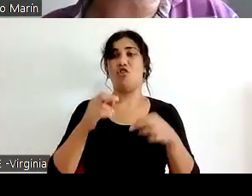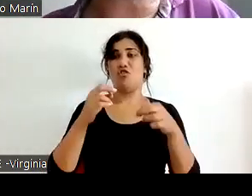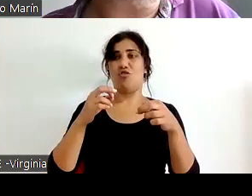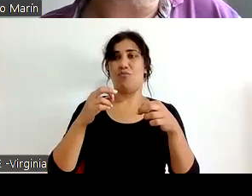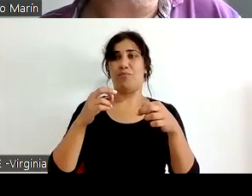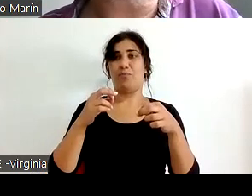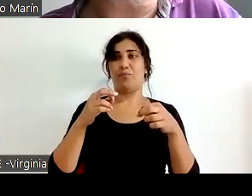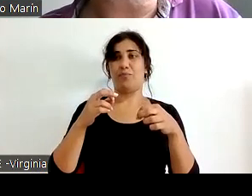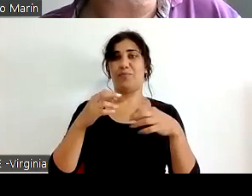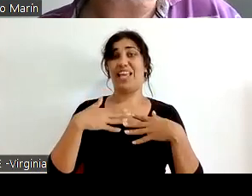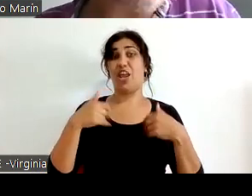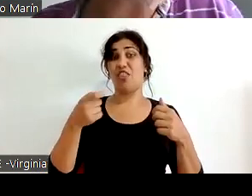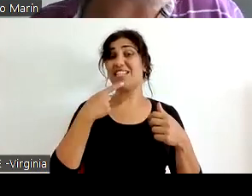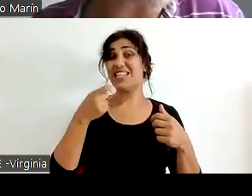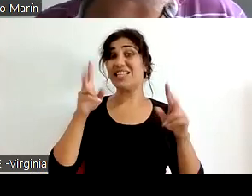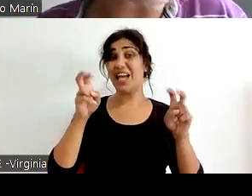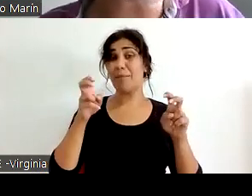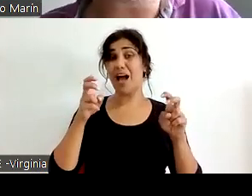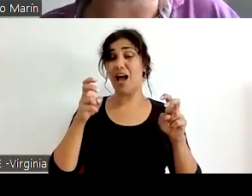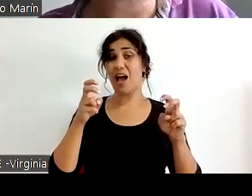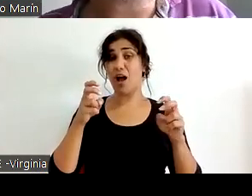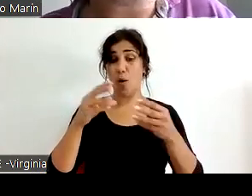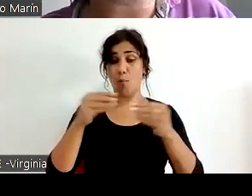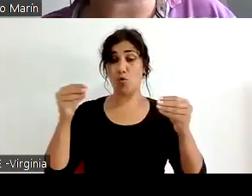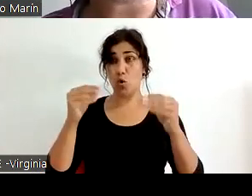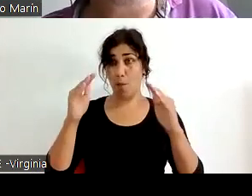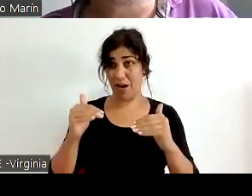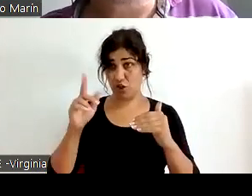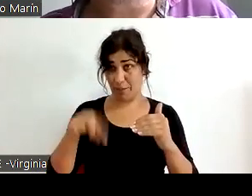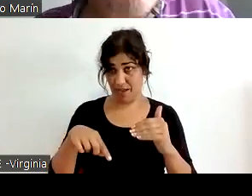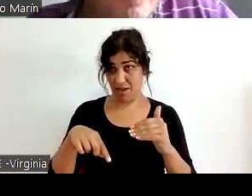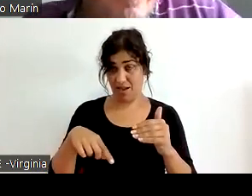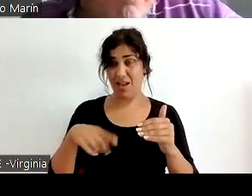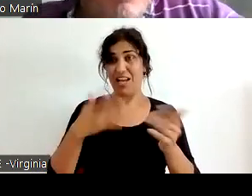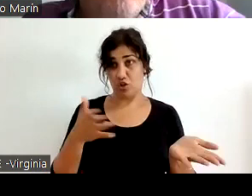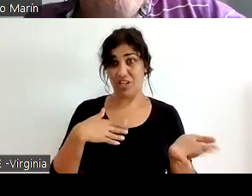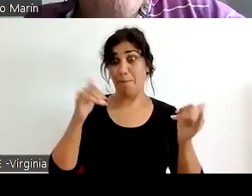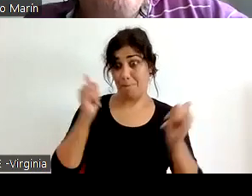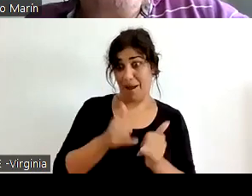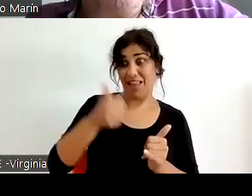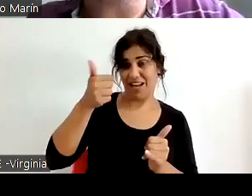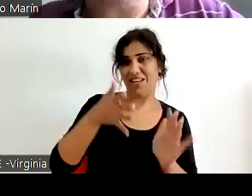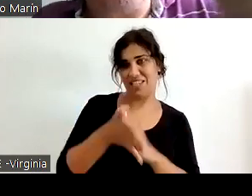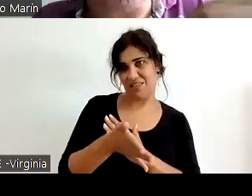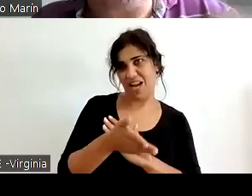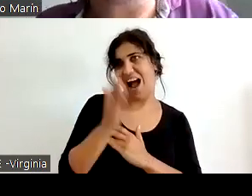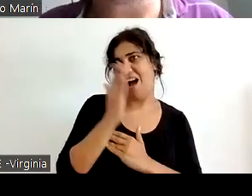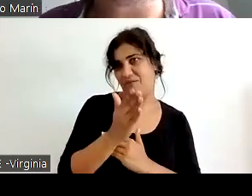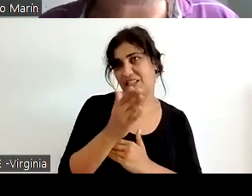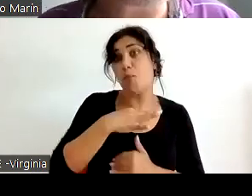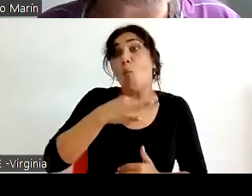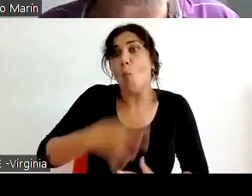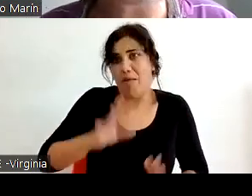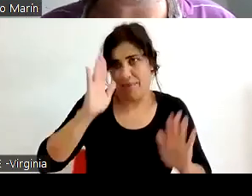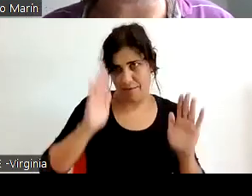refiero también con menor masa muscular. Los huesos, pese a que el peso corporal es menor, los huesos también padecen